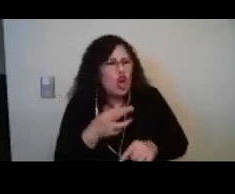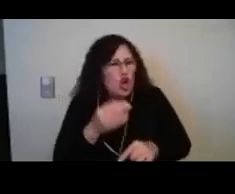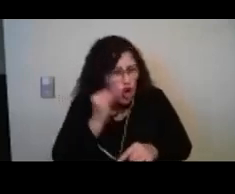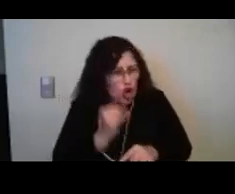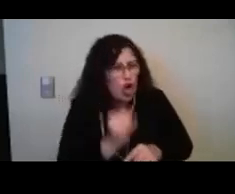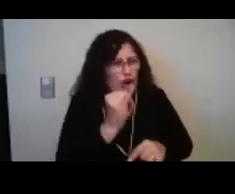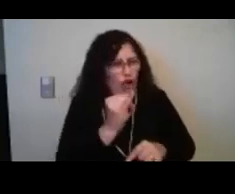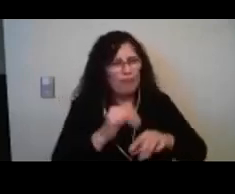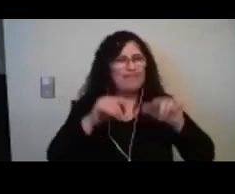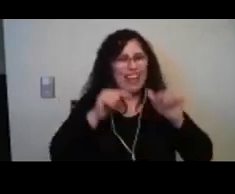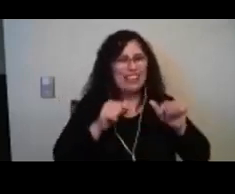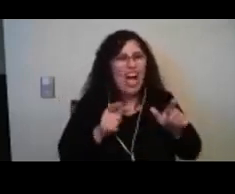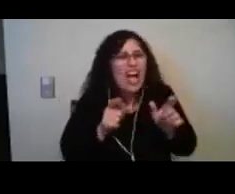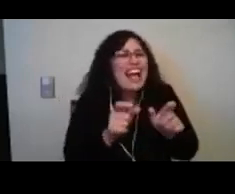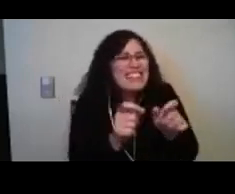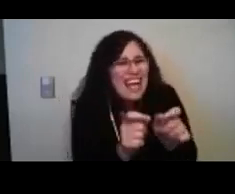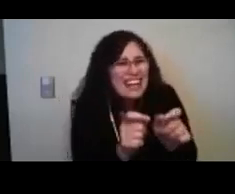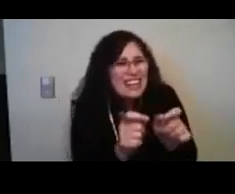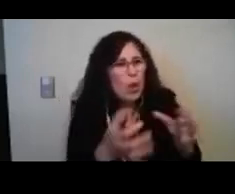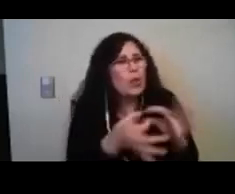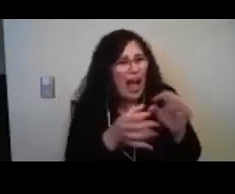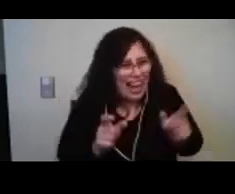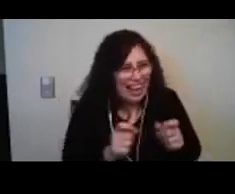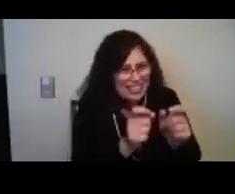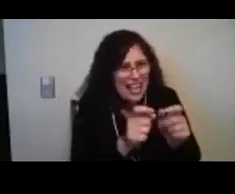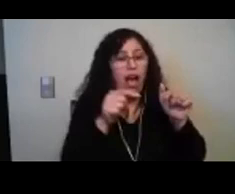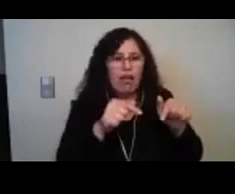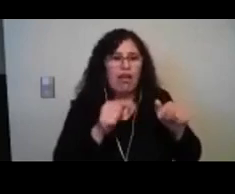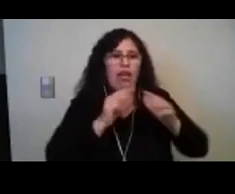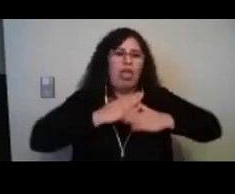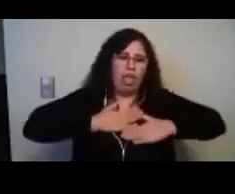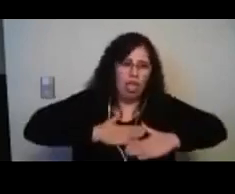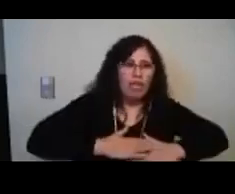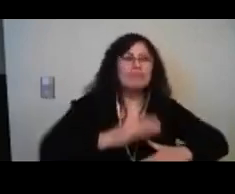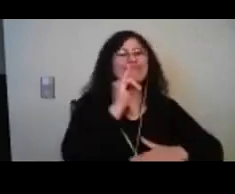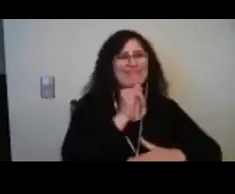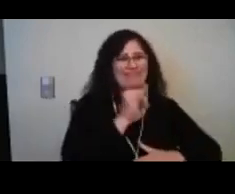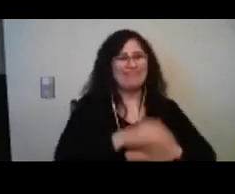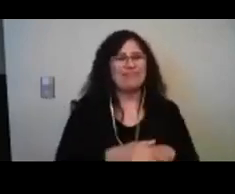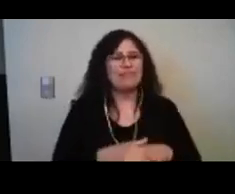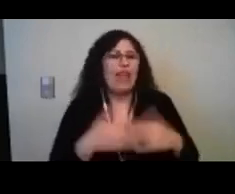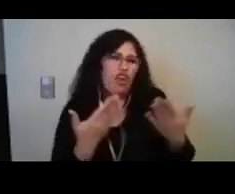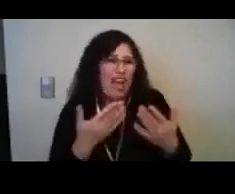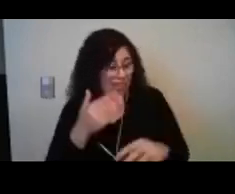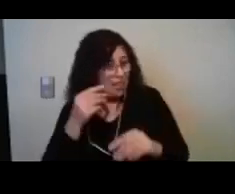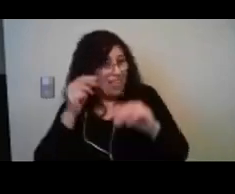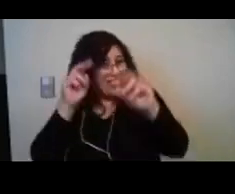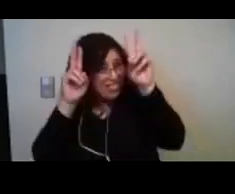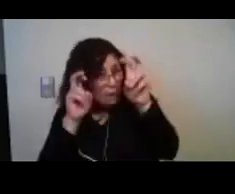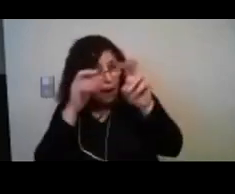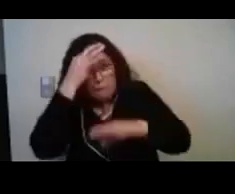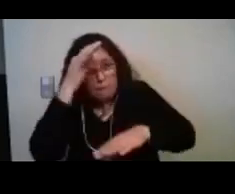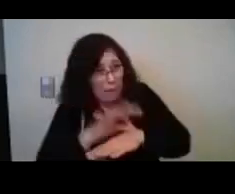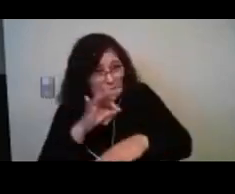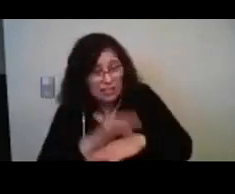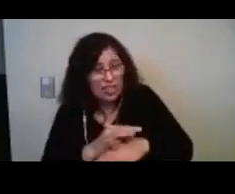Um, y eso, pues, la verdad es que en estudios duros de cannabidiol para personas con Parkinson, los estudios son